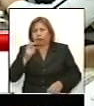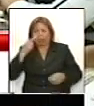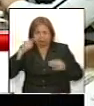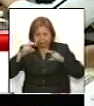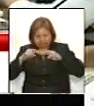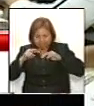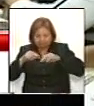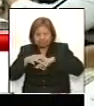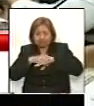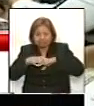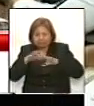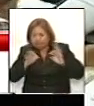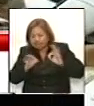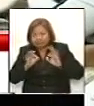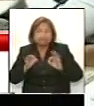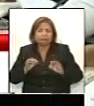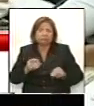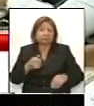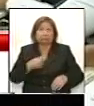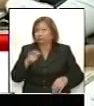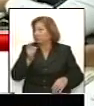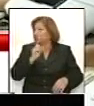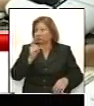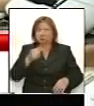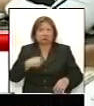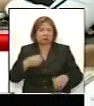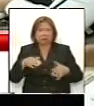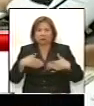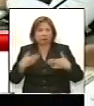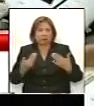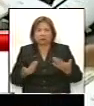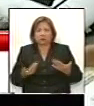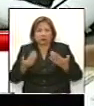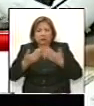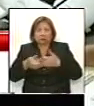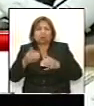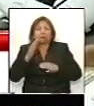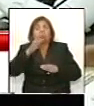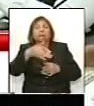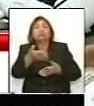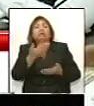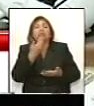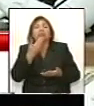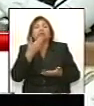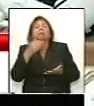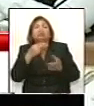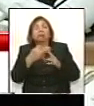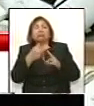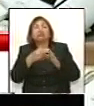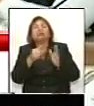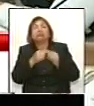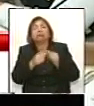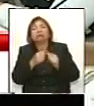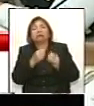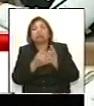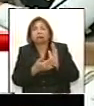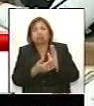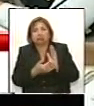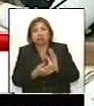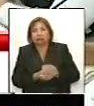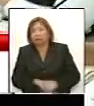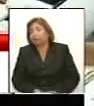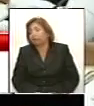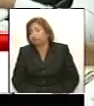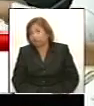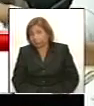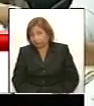el instructor de la causa, él señala que él no puede requerirle a una empresa que le diga quién es el titular de la línea. Y claro, eso también se